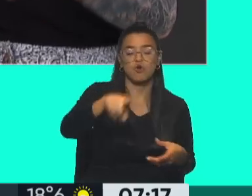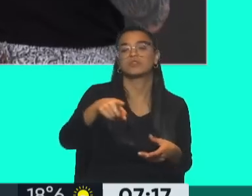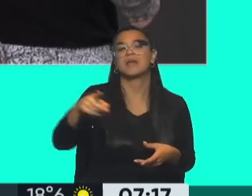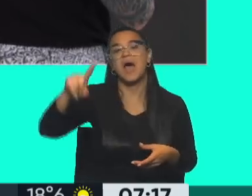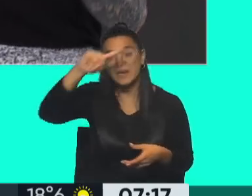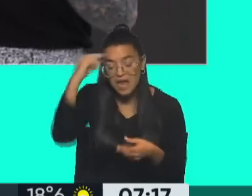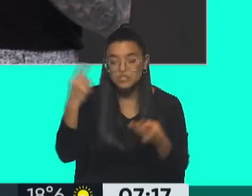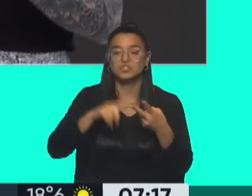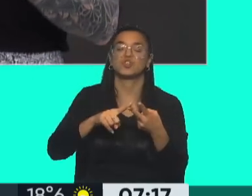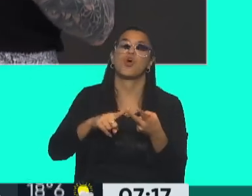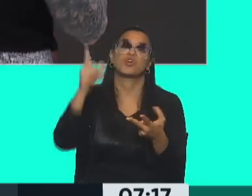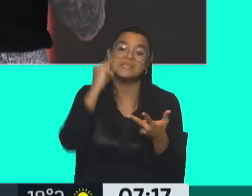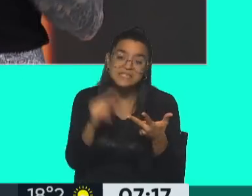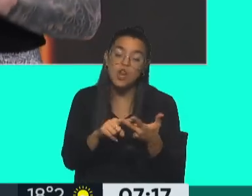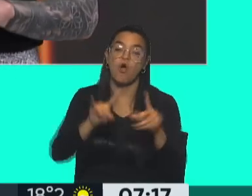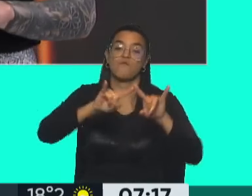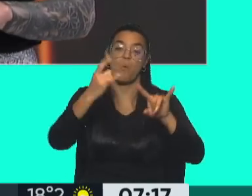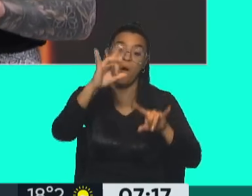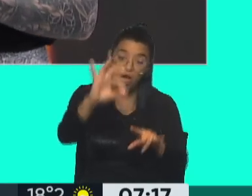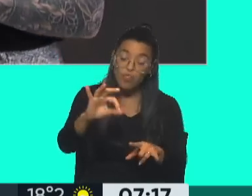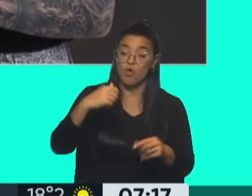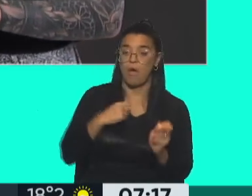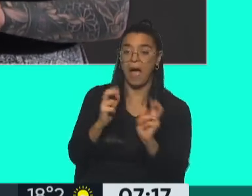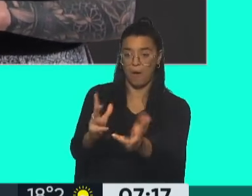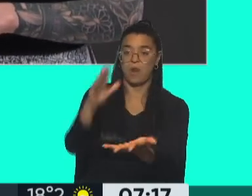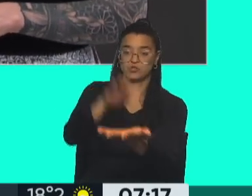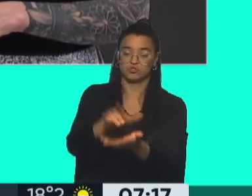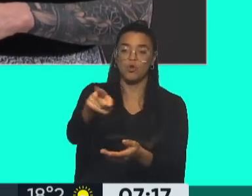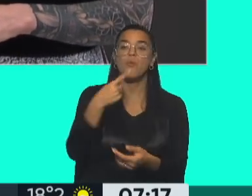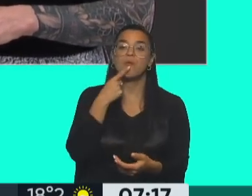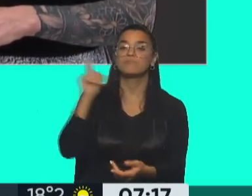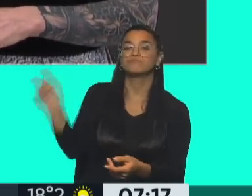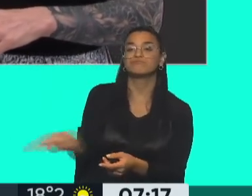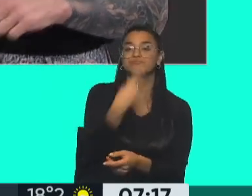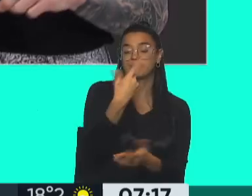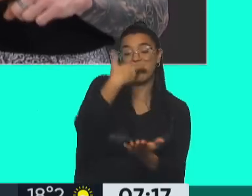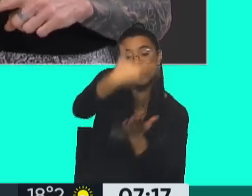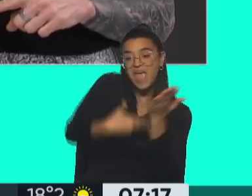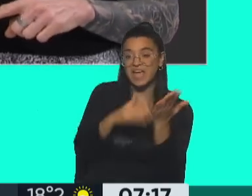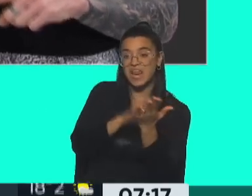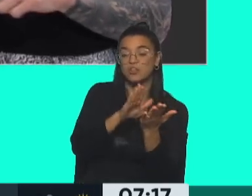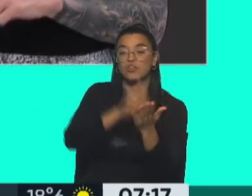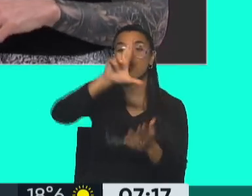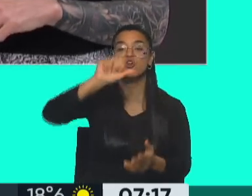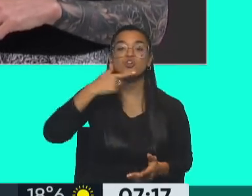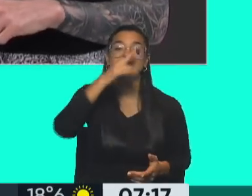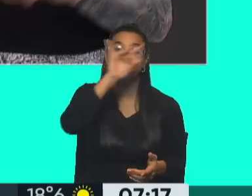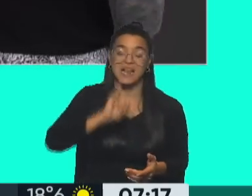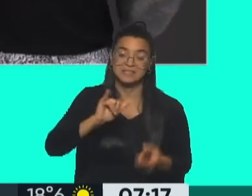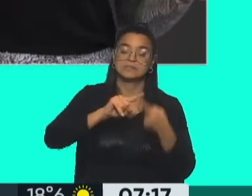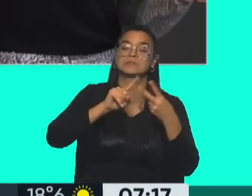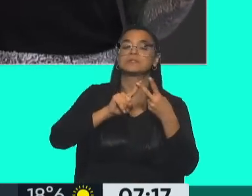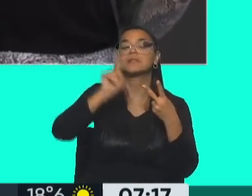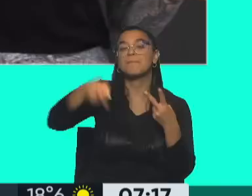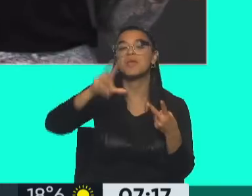Nación, Kicillof y también Guado de Pedro hacen referencia a la designación por decreto de Carlos Rosenkrantz y Horacio Rosati